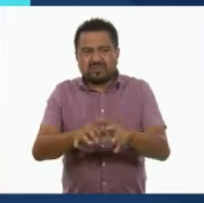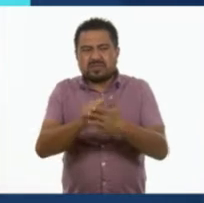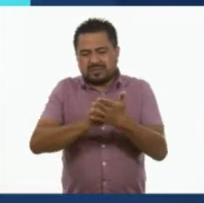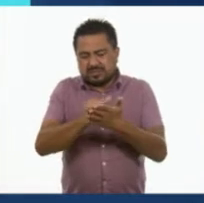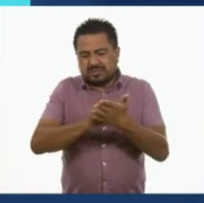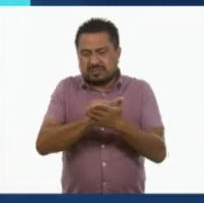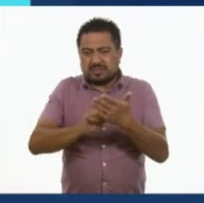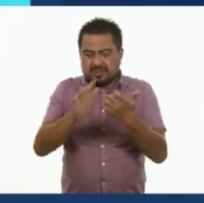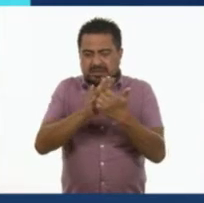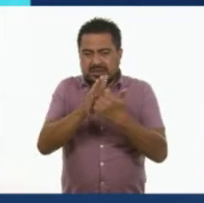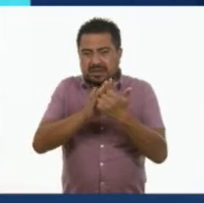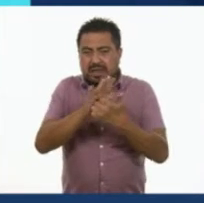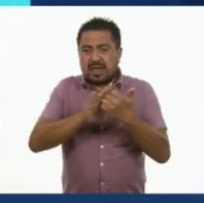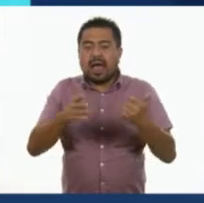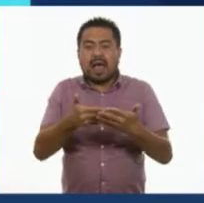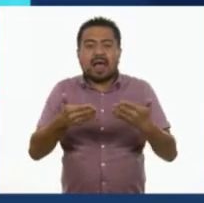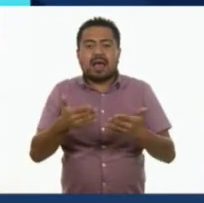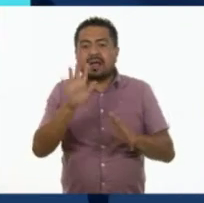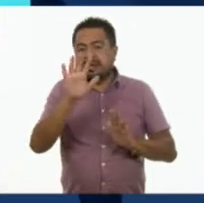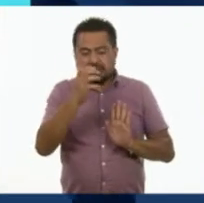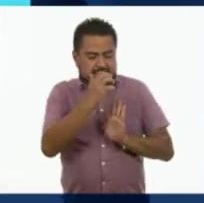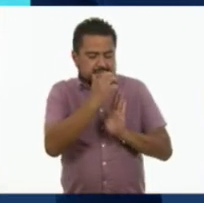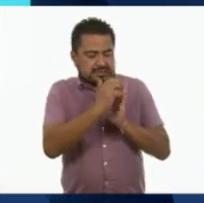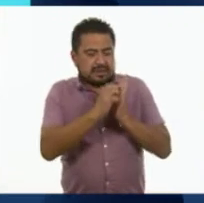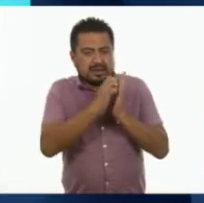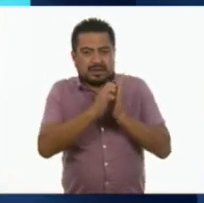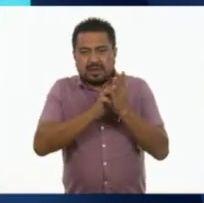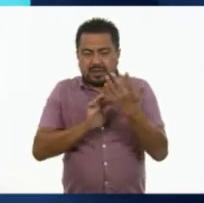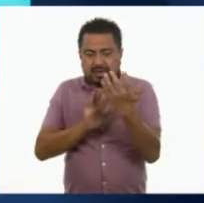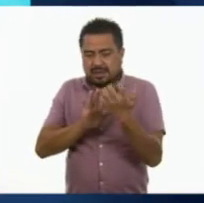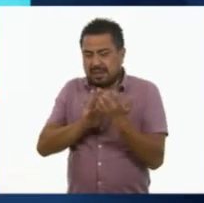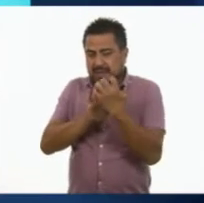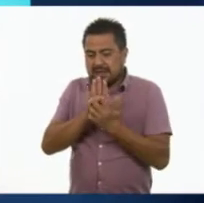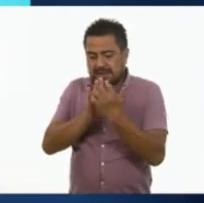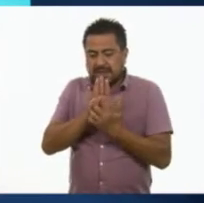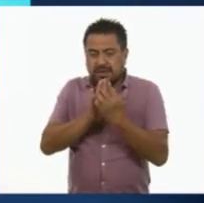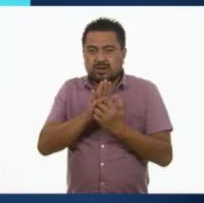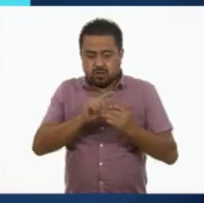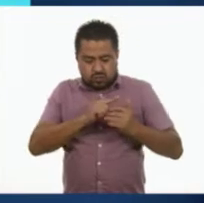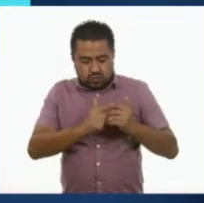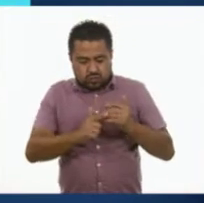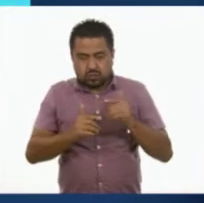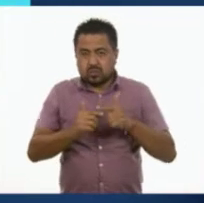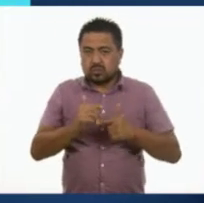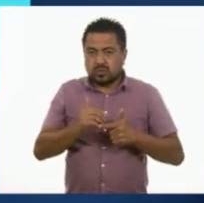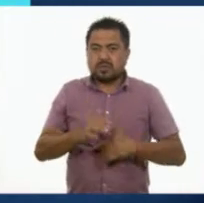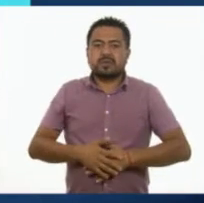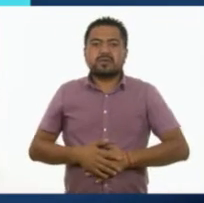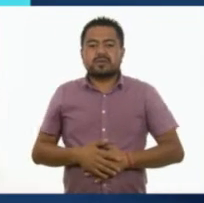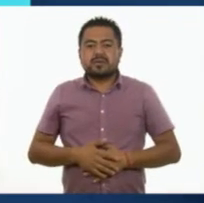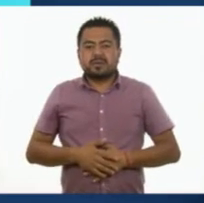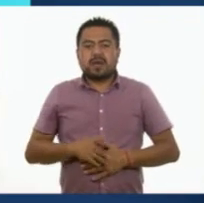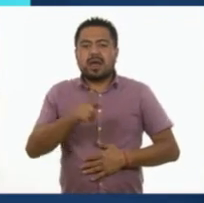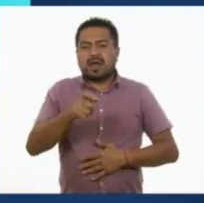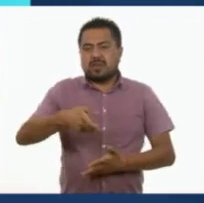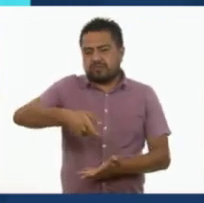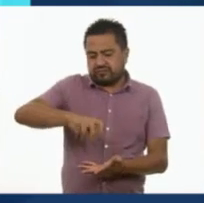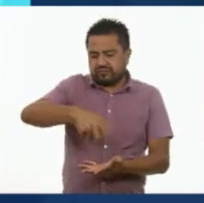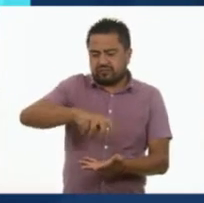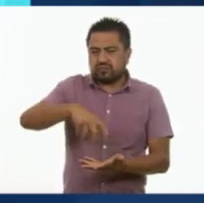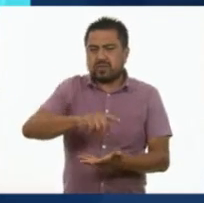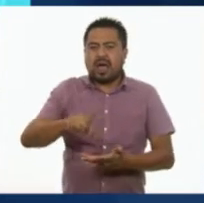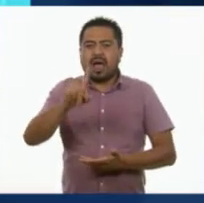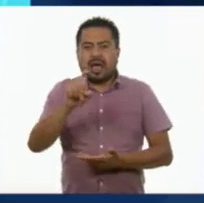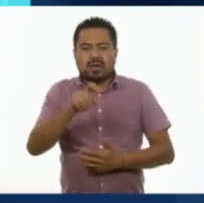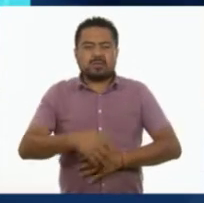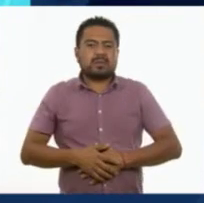dedos. Ahora haz como que rasguñas la palma de tus manos para lavar tus uñas. Enjuaga tus manos con